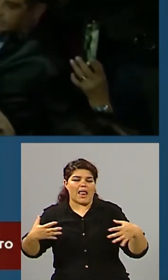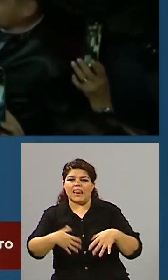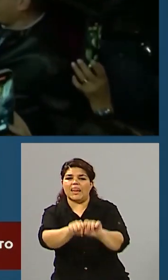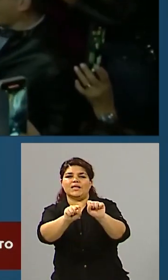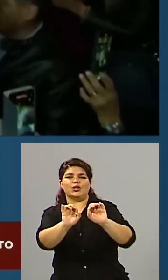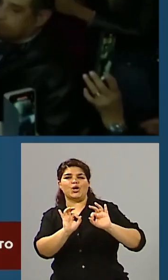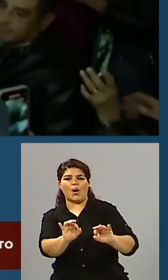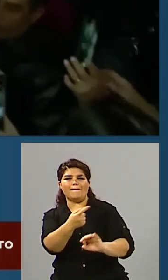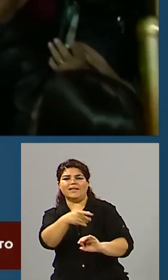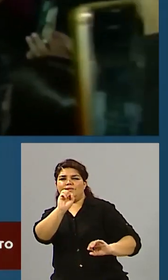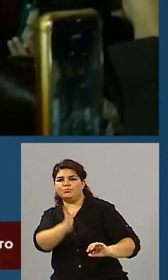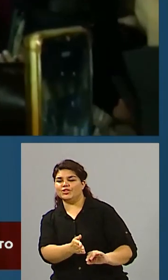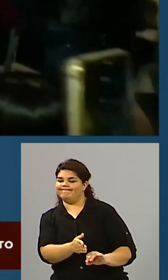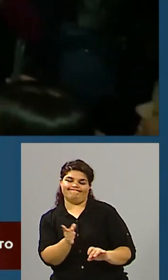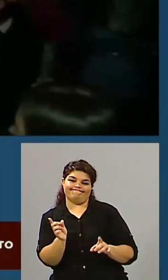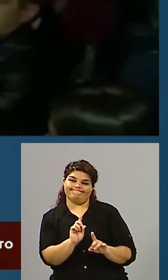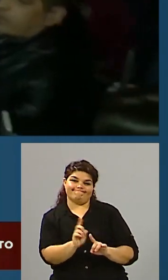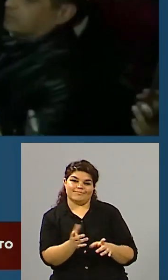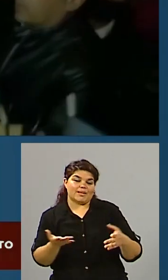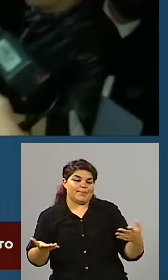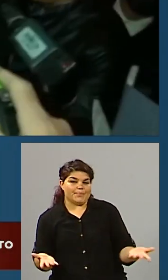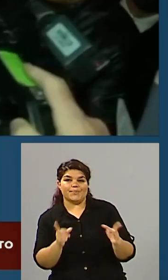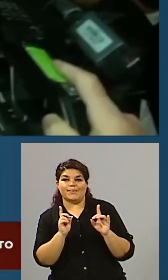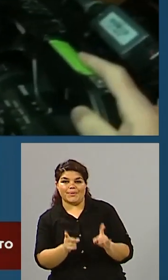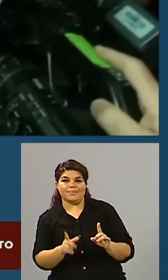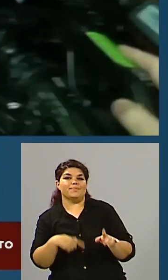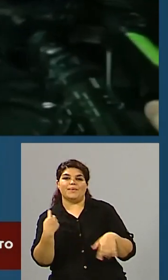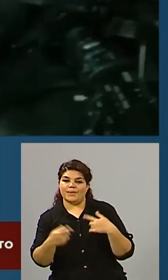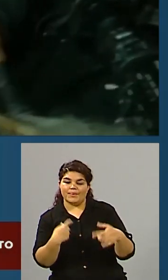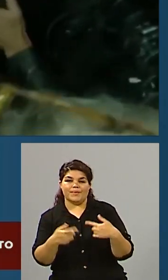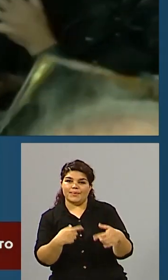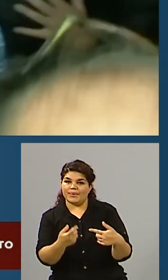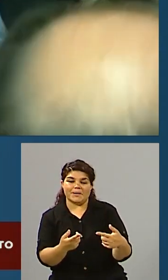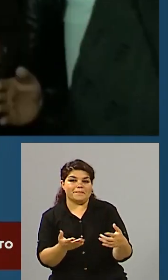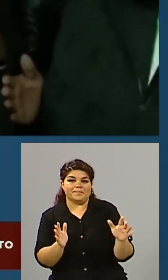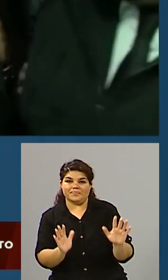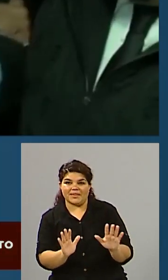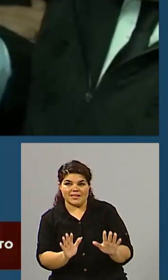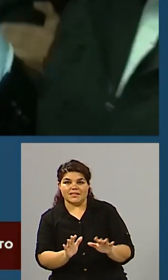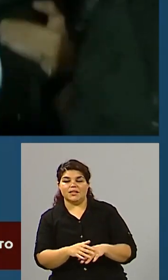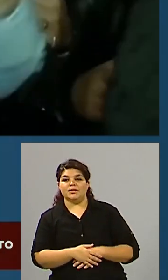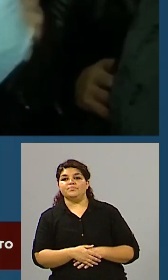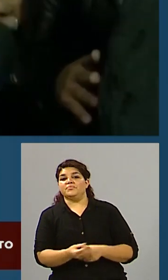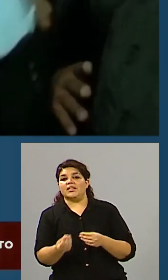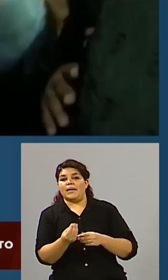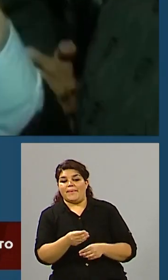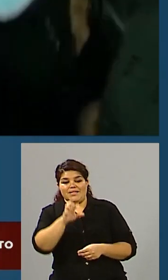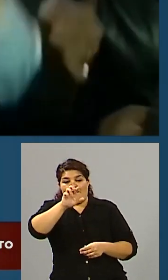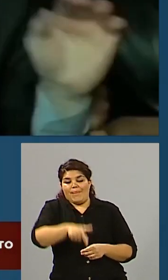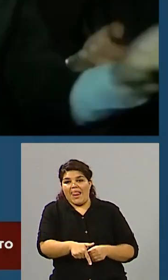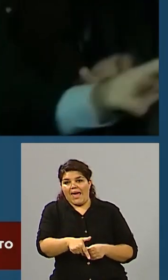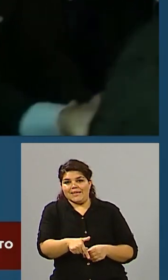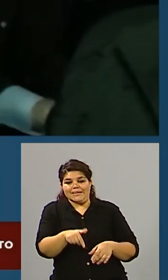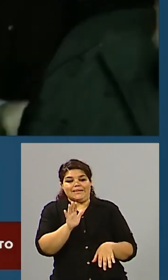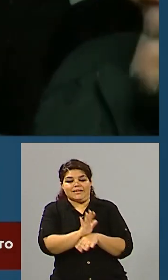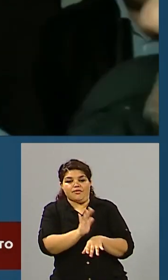necesariamente los mismos resultados que son los que se fijaron los propios formuladores de las políticas.